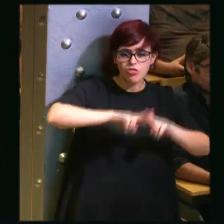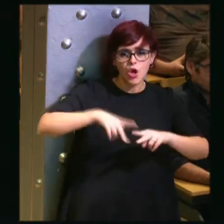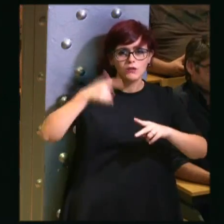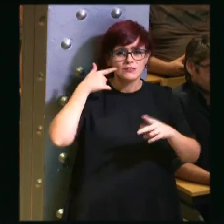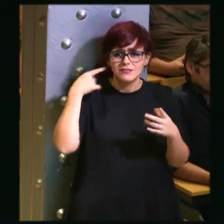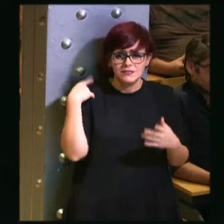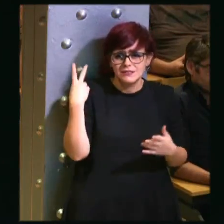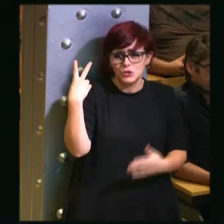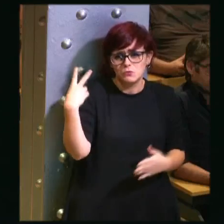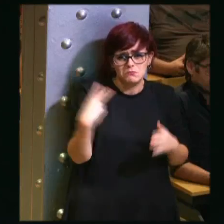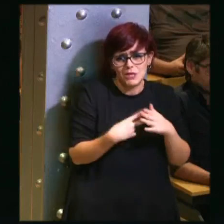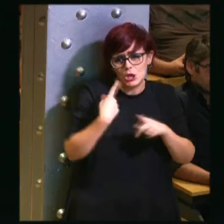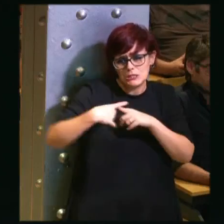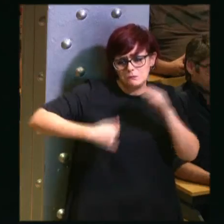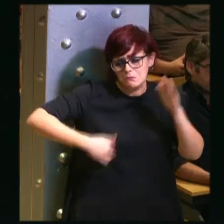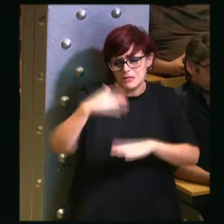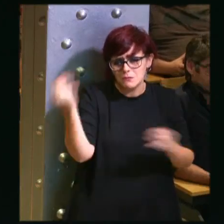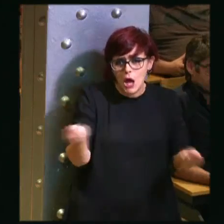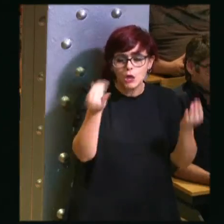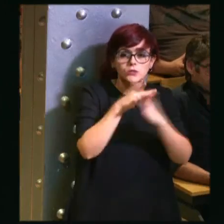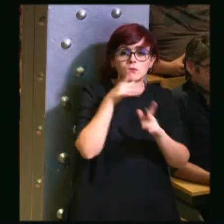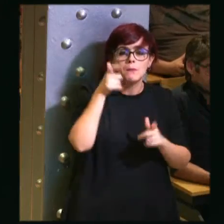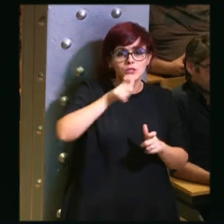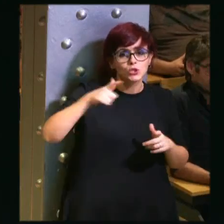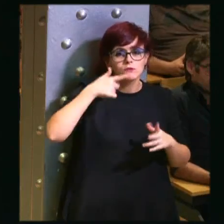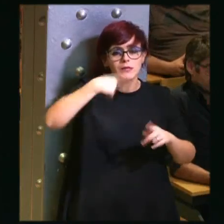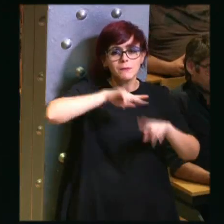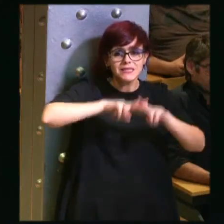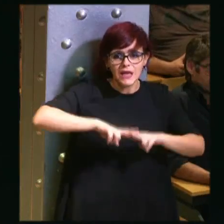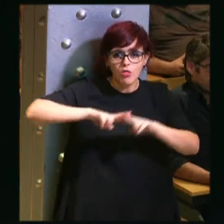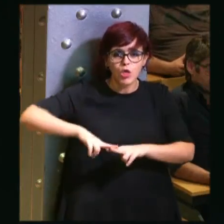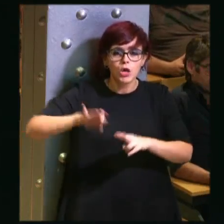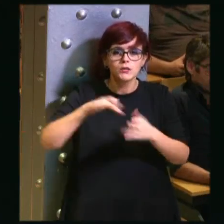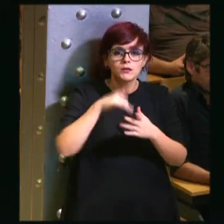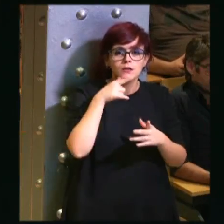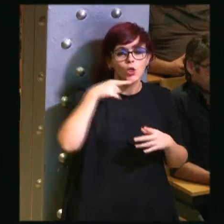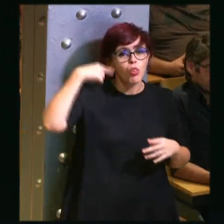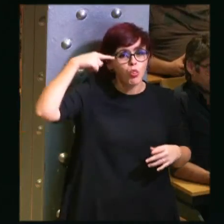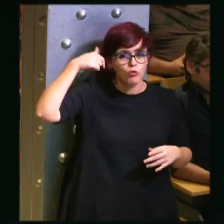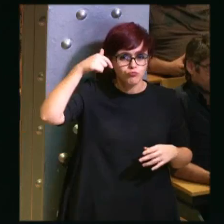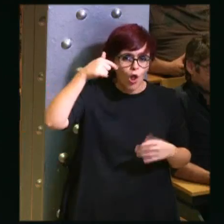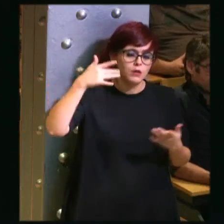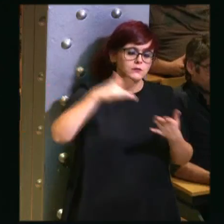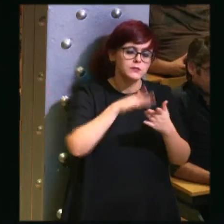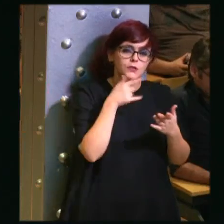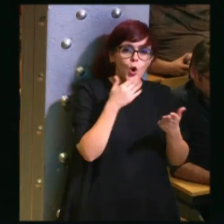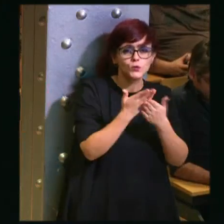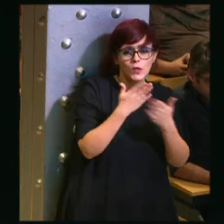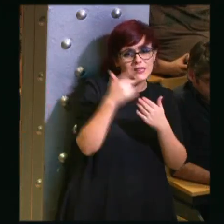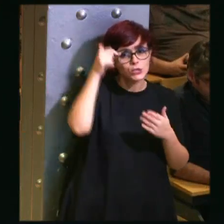2.000 cosas que podemos mejorar. Entonces, por la gente que nos dedicamos a la investigación, pues doctores o estudiantes de